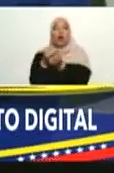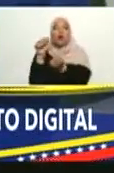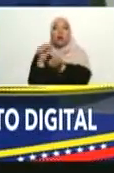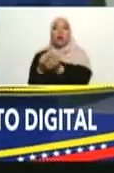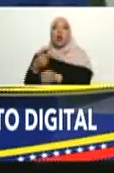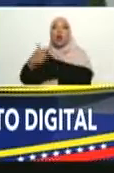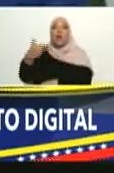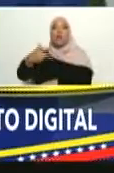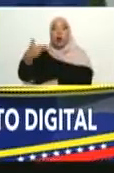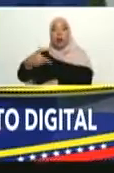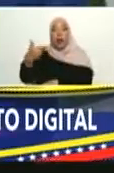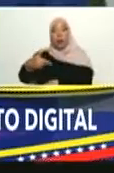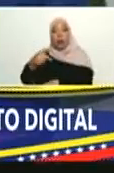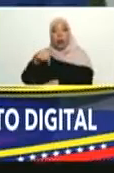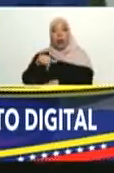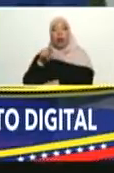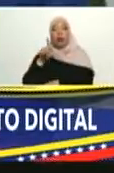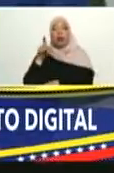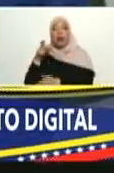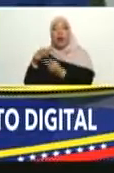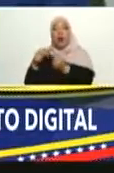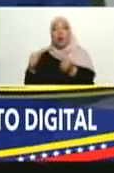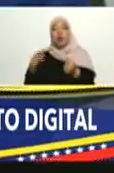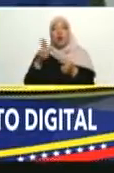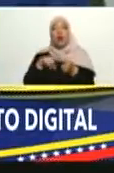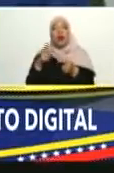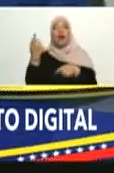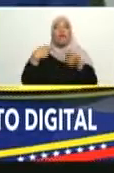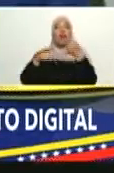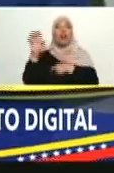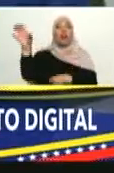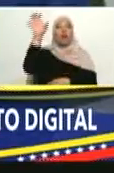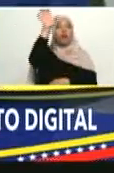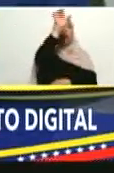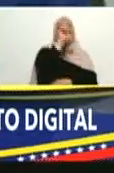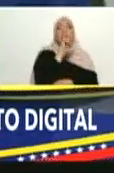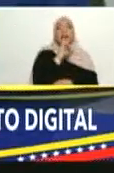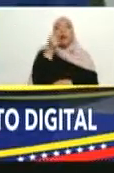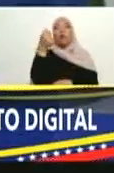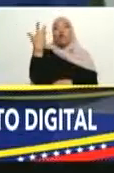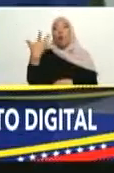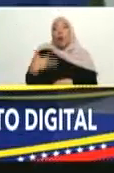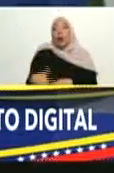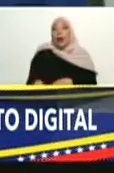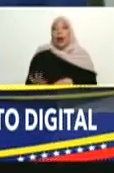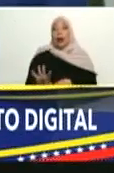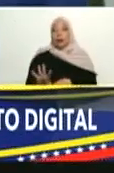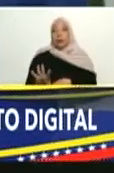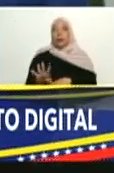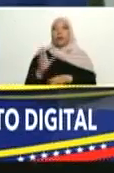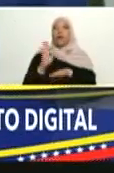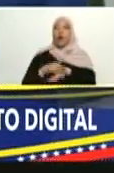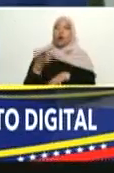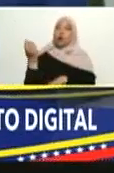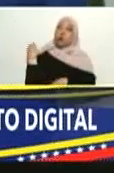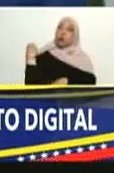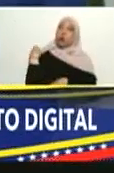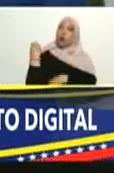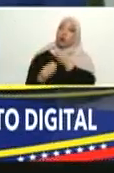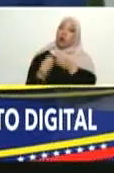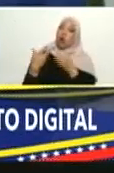importante resaltar que estas harinas en el país, la mayoría son importadas y son de difícil acceso debido al alto costo, por lo que hacer